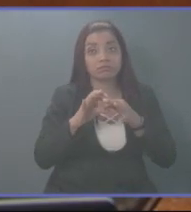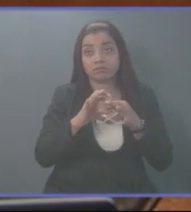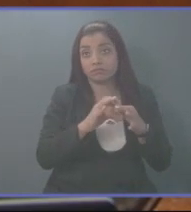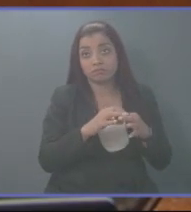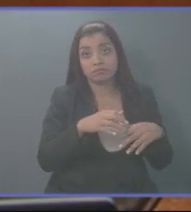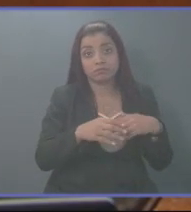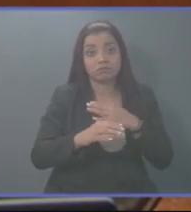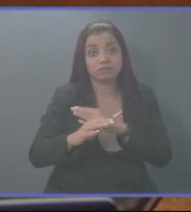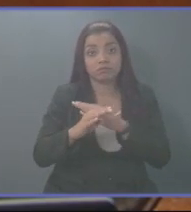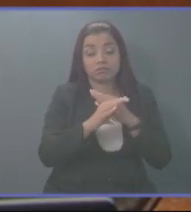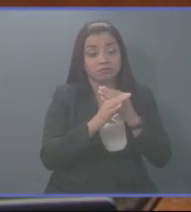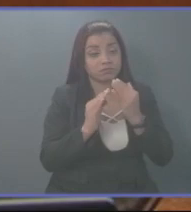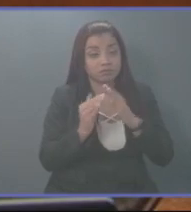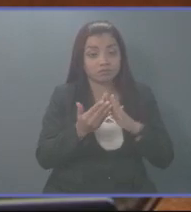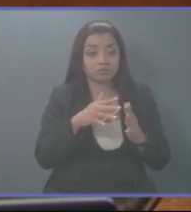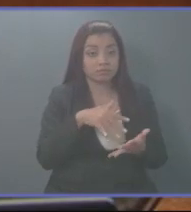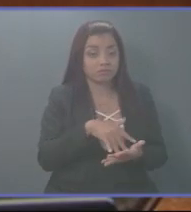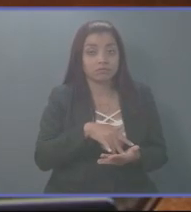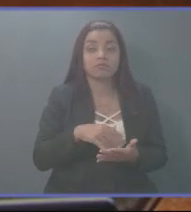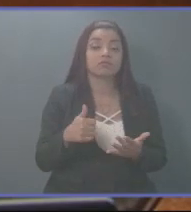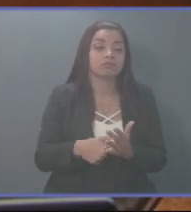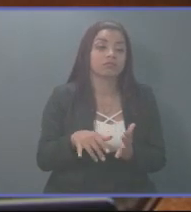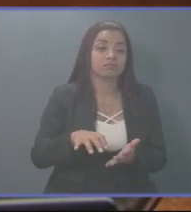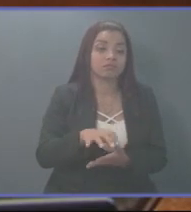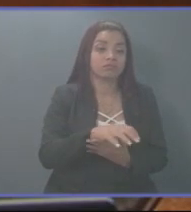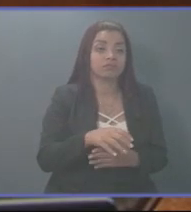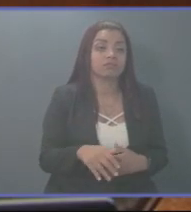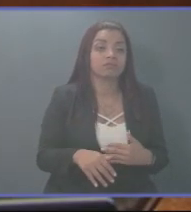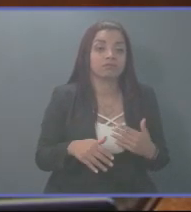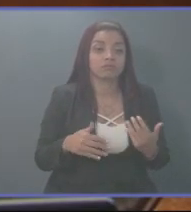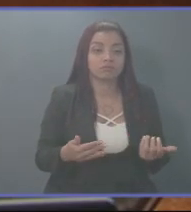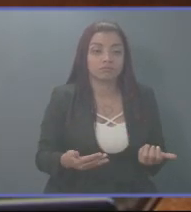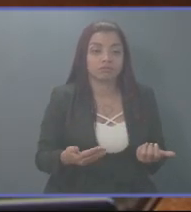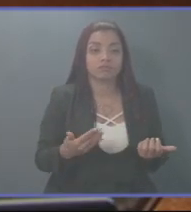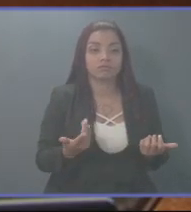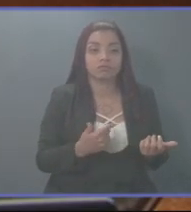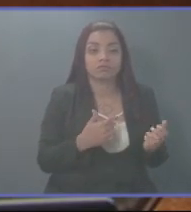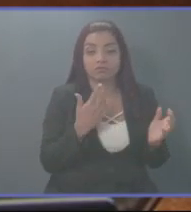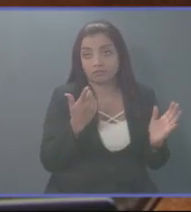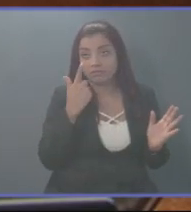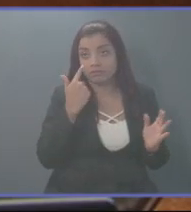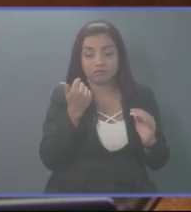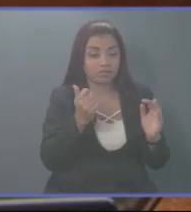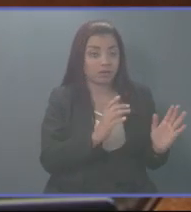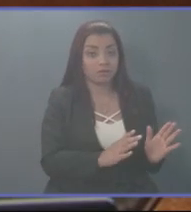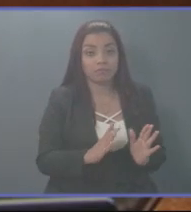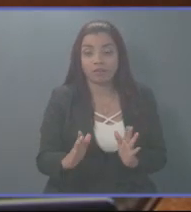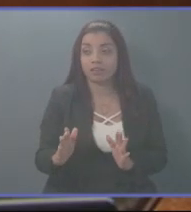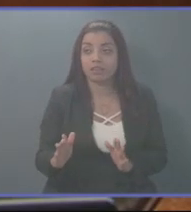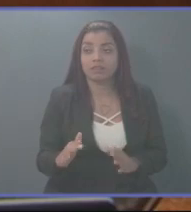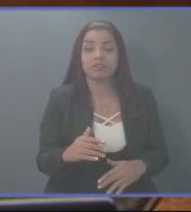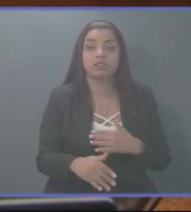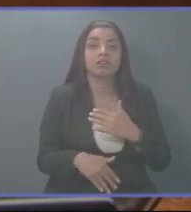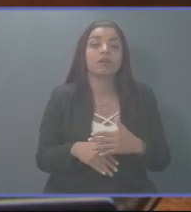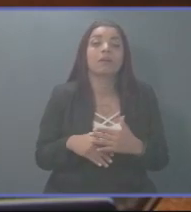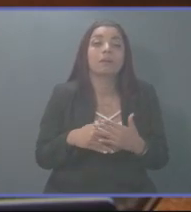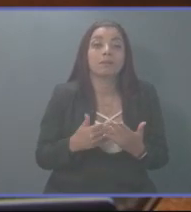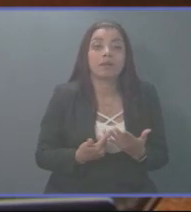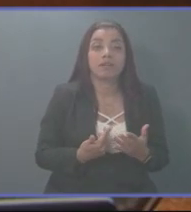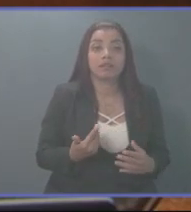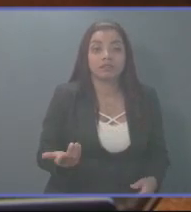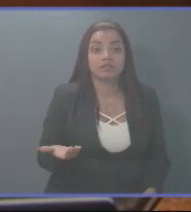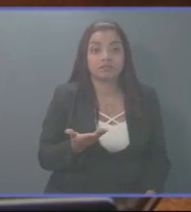Civil, municipalidades y organismos de asistencia humanitaria, diseñarán planes de contingencia que